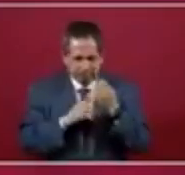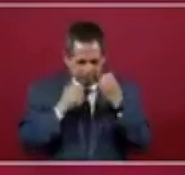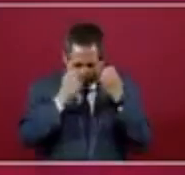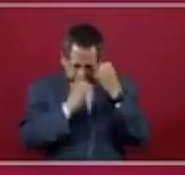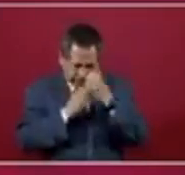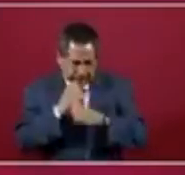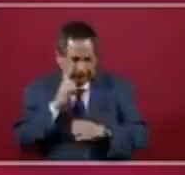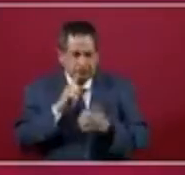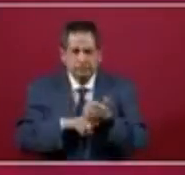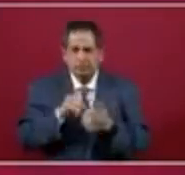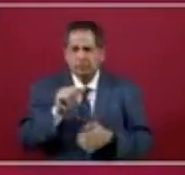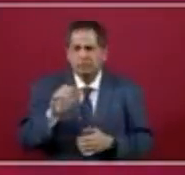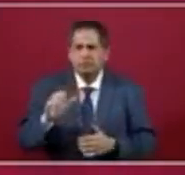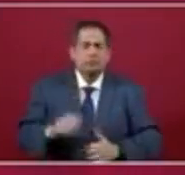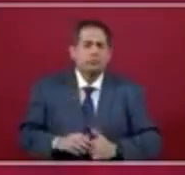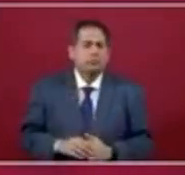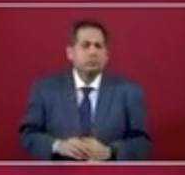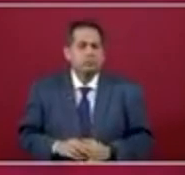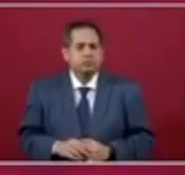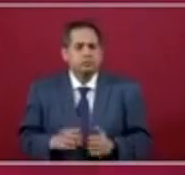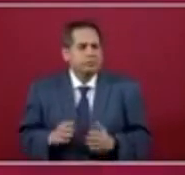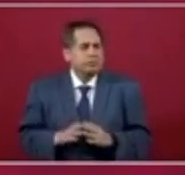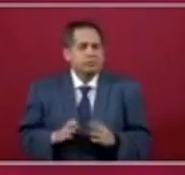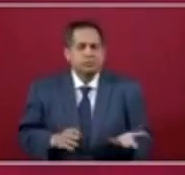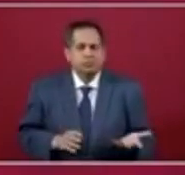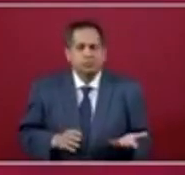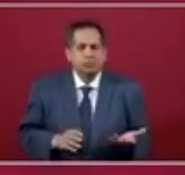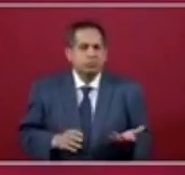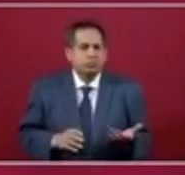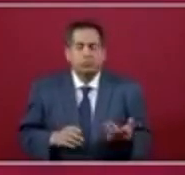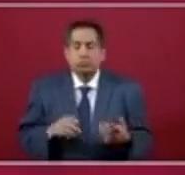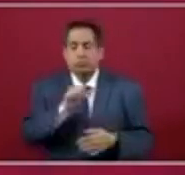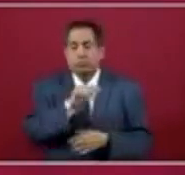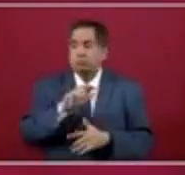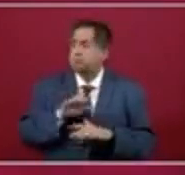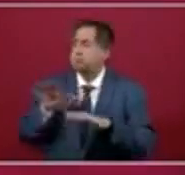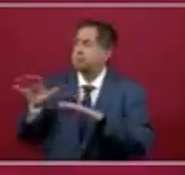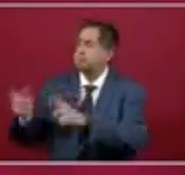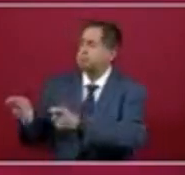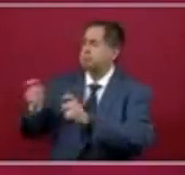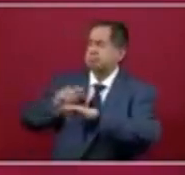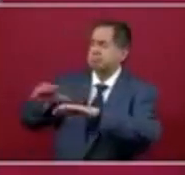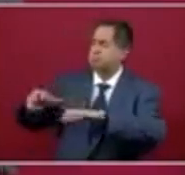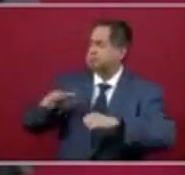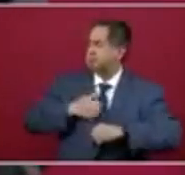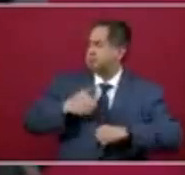analizarlo. O sea, ¿cómo se apropiaron